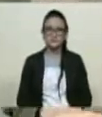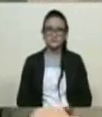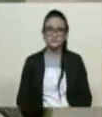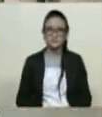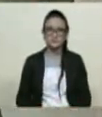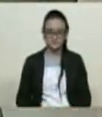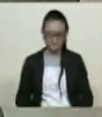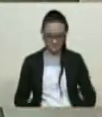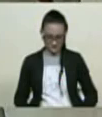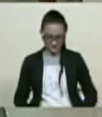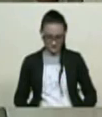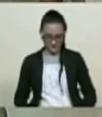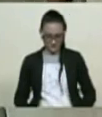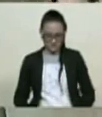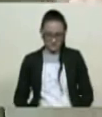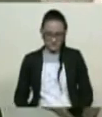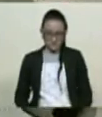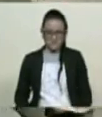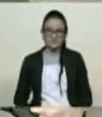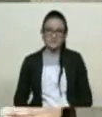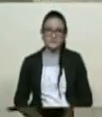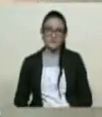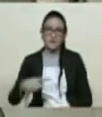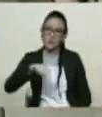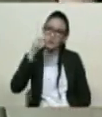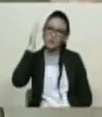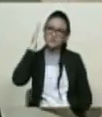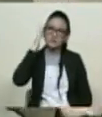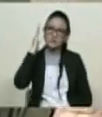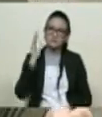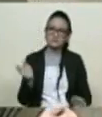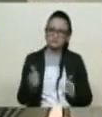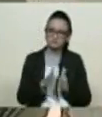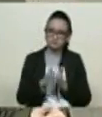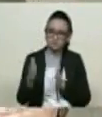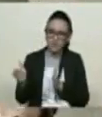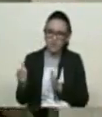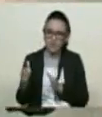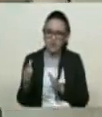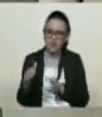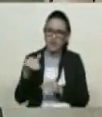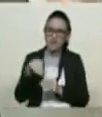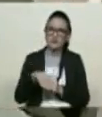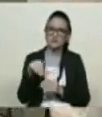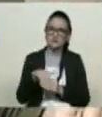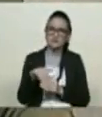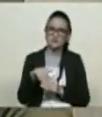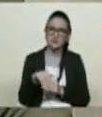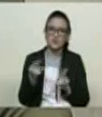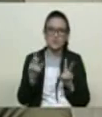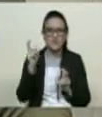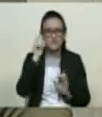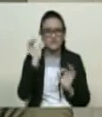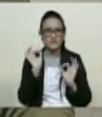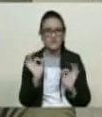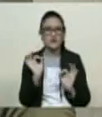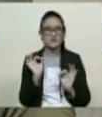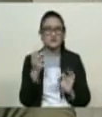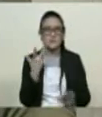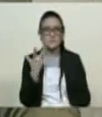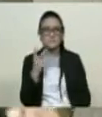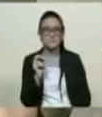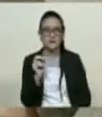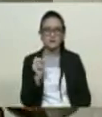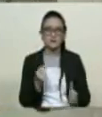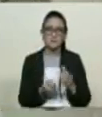Reprogramamos como todos conocen, la reprogramación de las elecciones, la nueva fecha para el 20